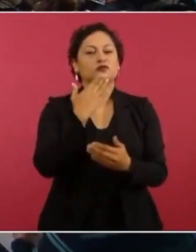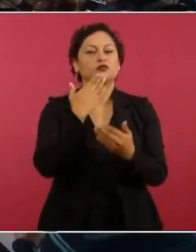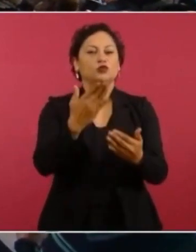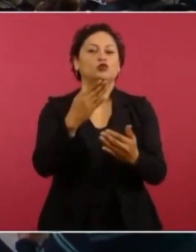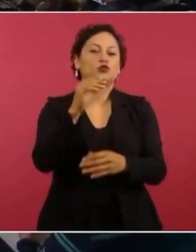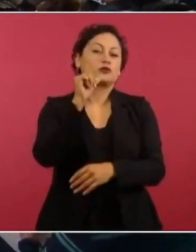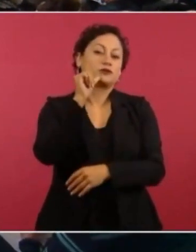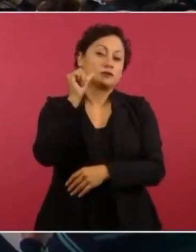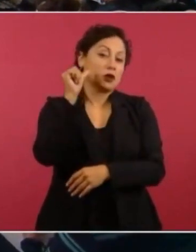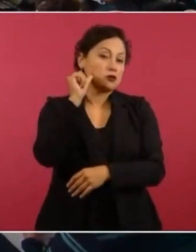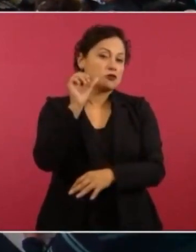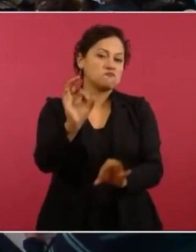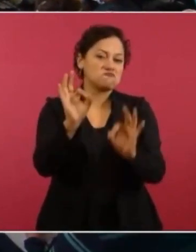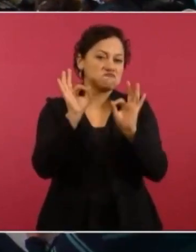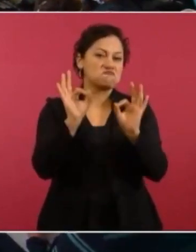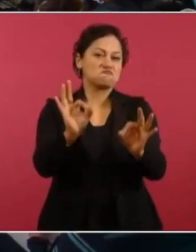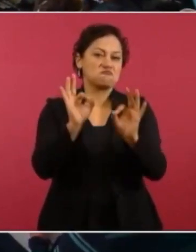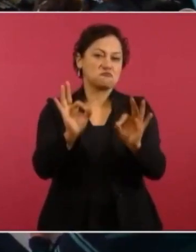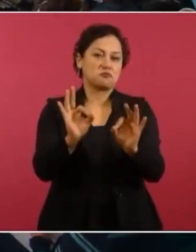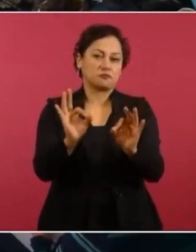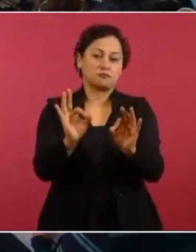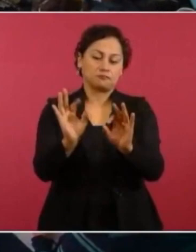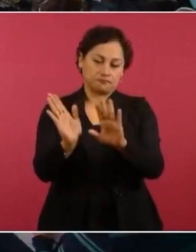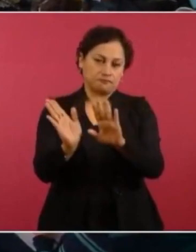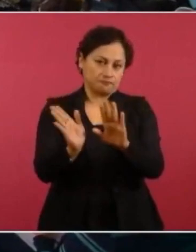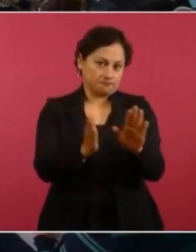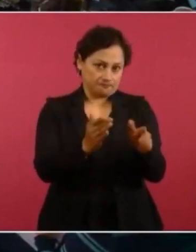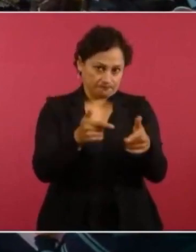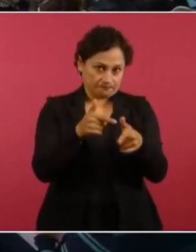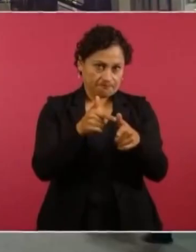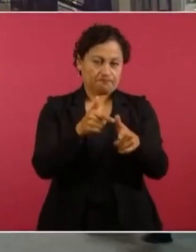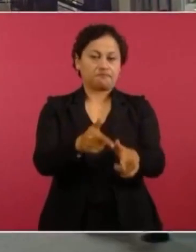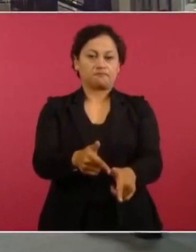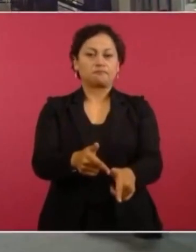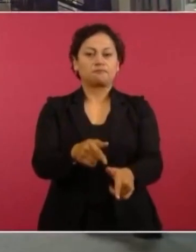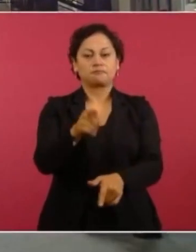verdad, muy bien ayer. Con información de Marisol Mateos, Noticias TVT.